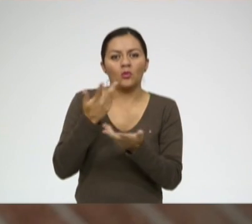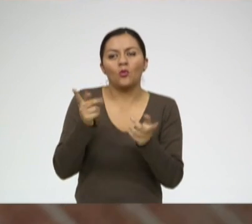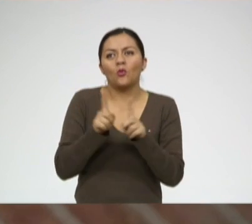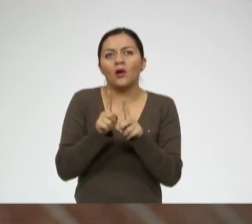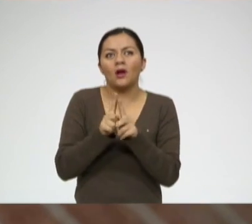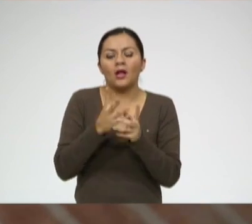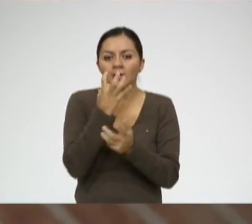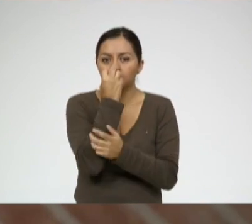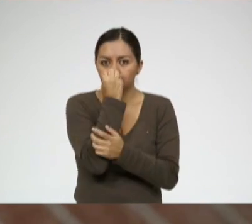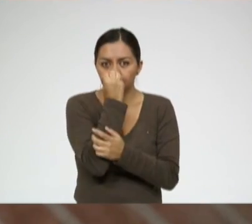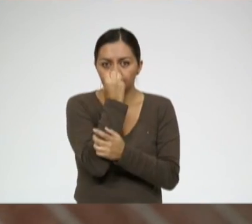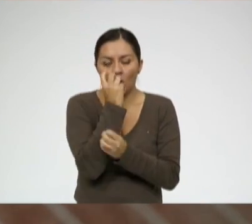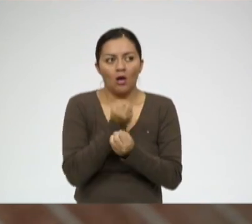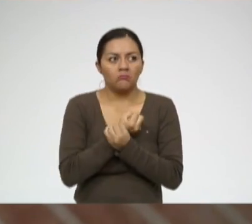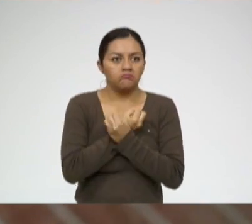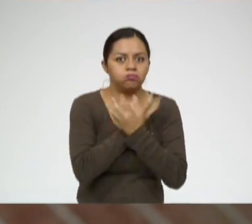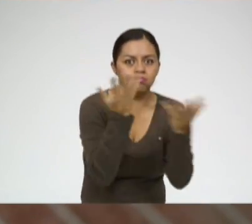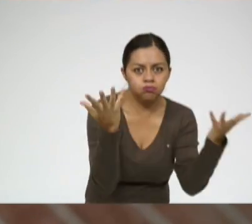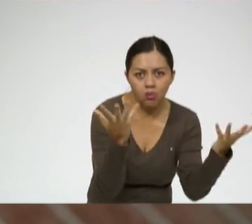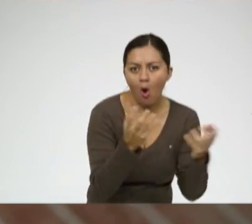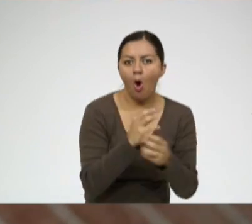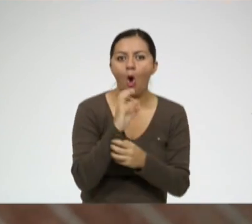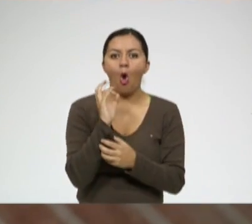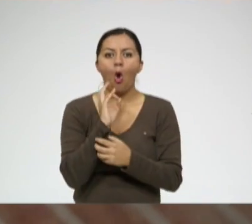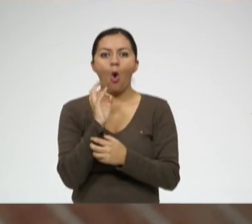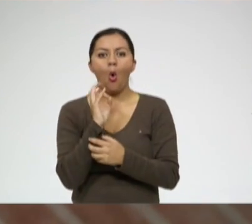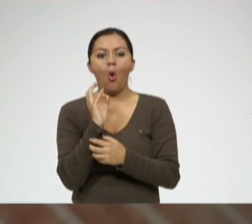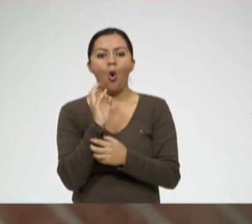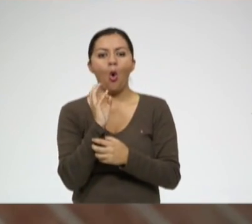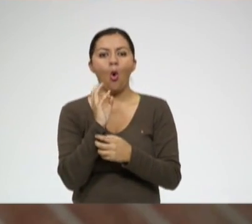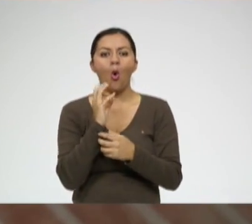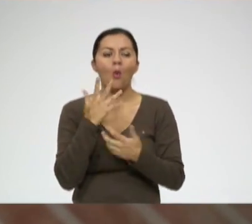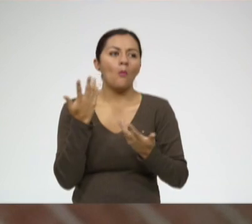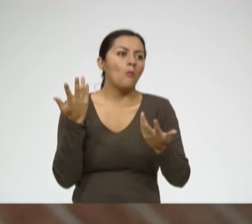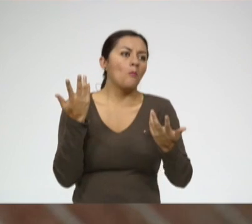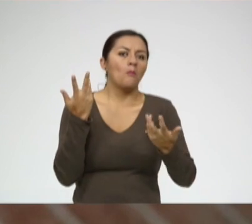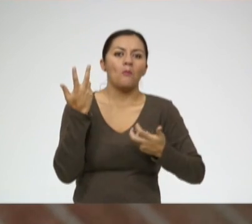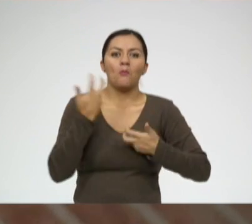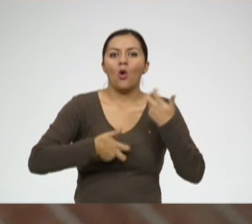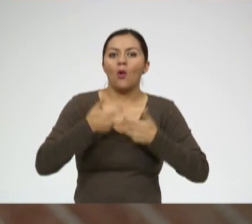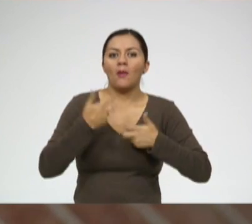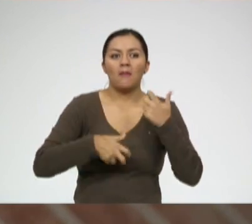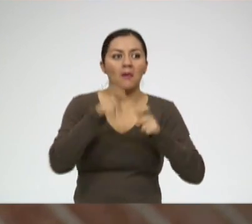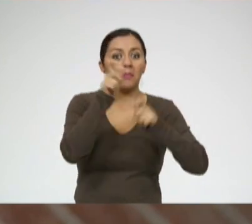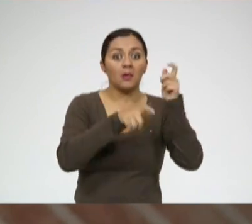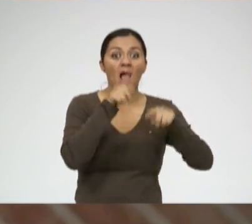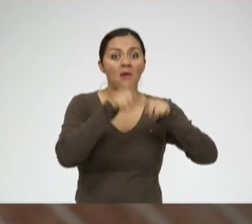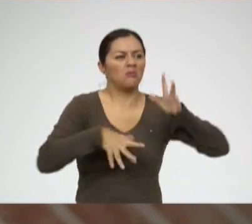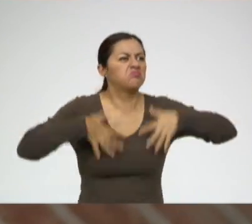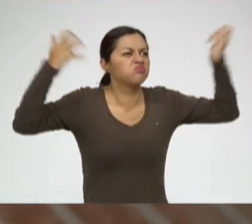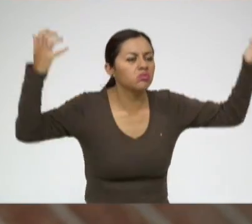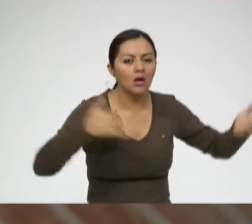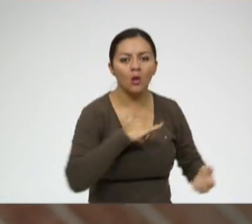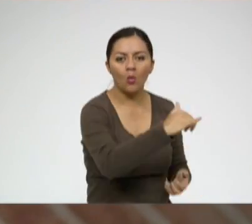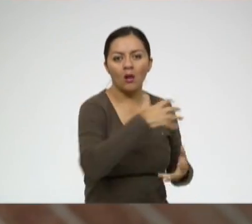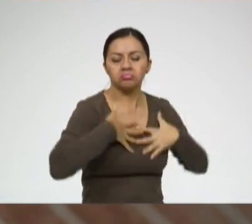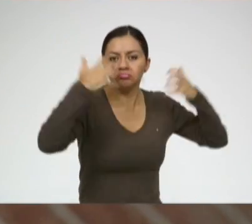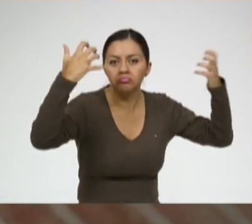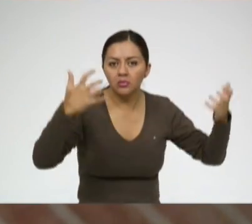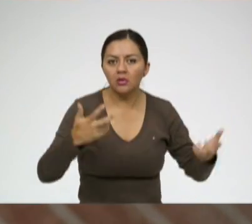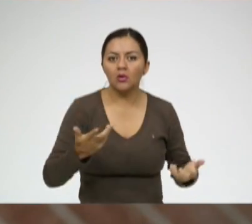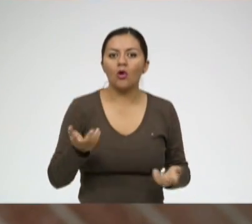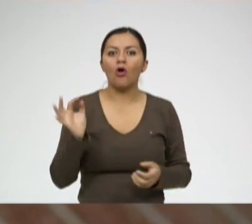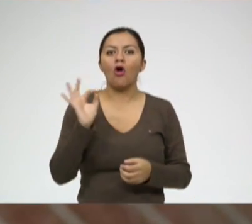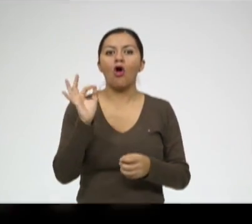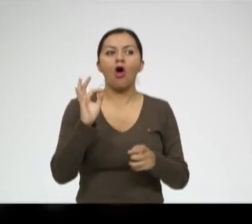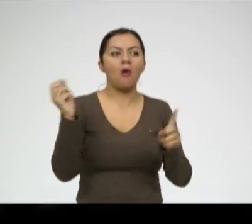formas. A veces teniendo problemas con la gente que te rodea o lastimando a